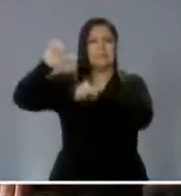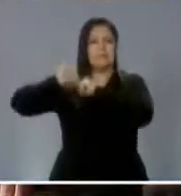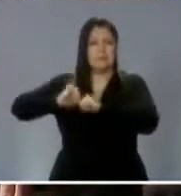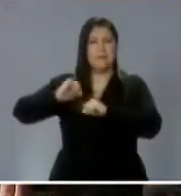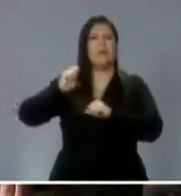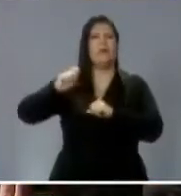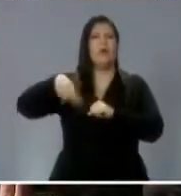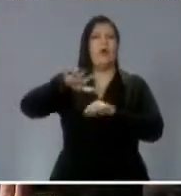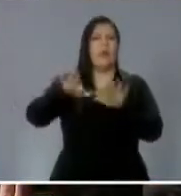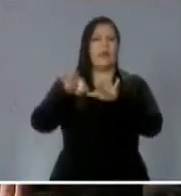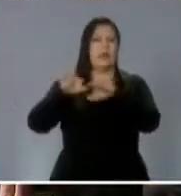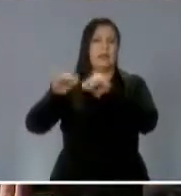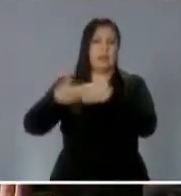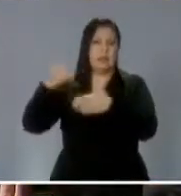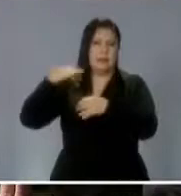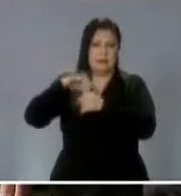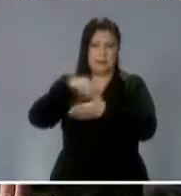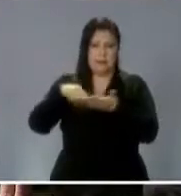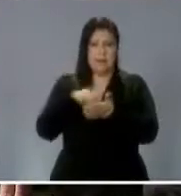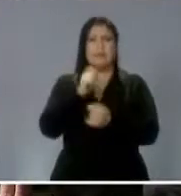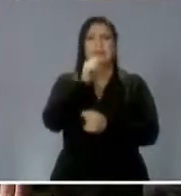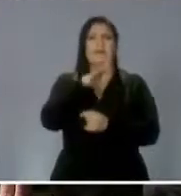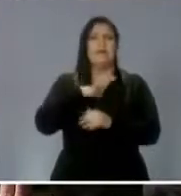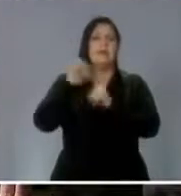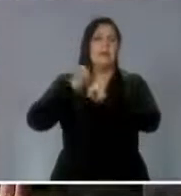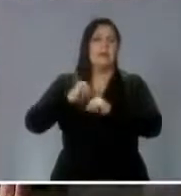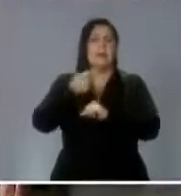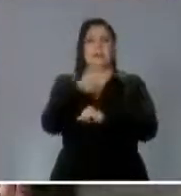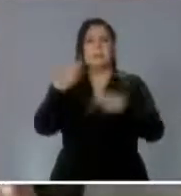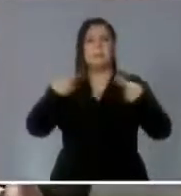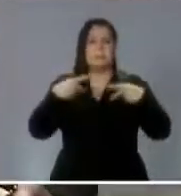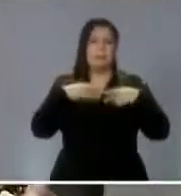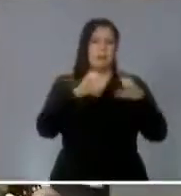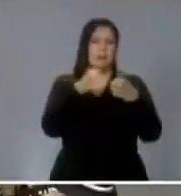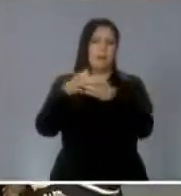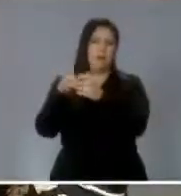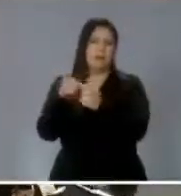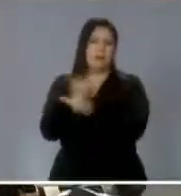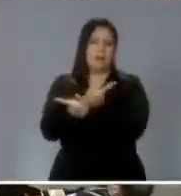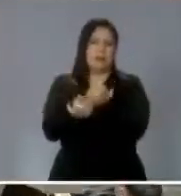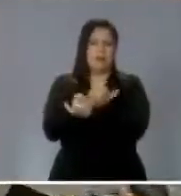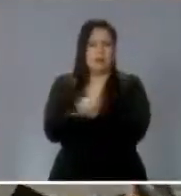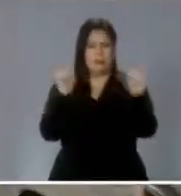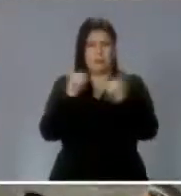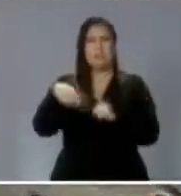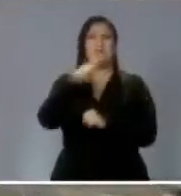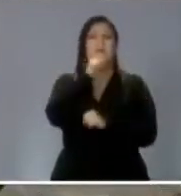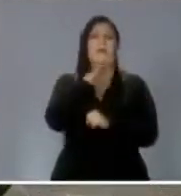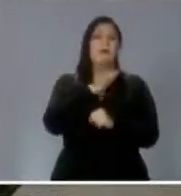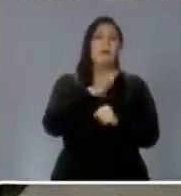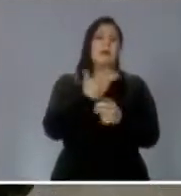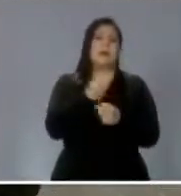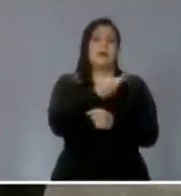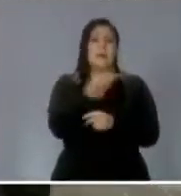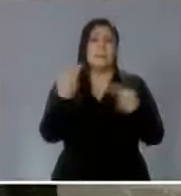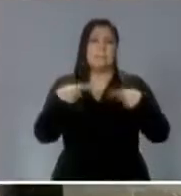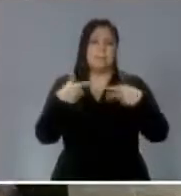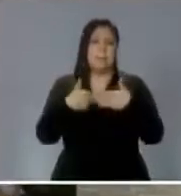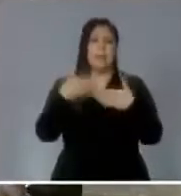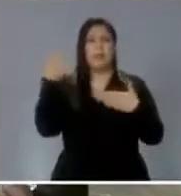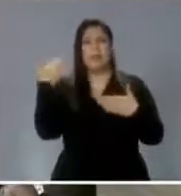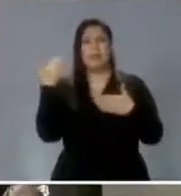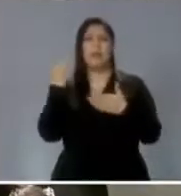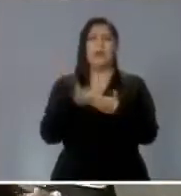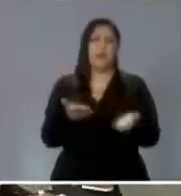millones de dólares superando lo que se había recibido en sexenios pasados en su presentación el presidente enrique peña